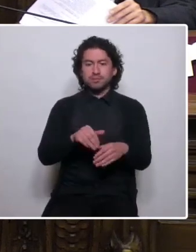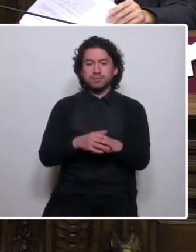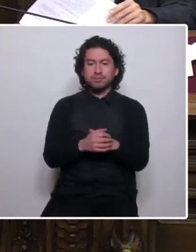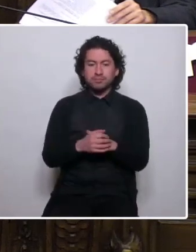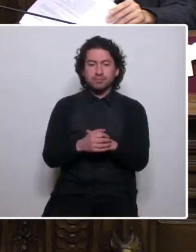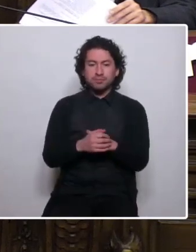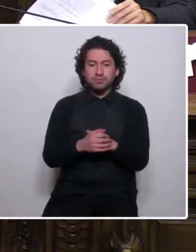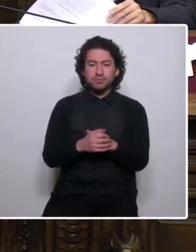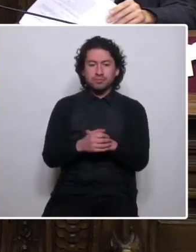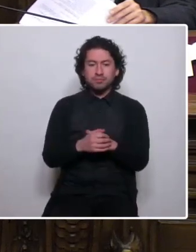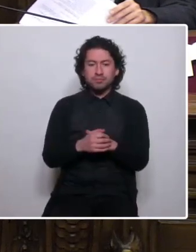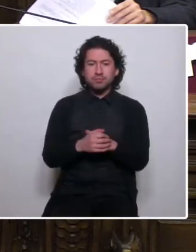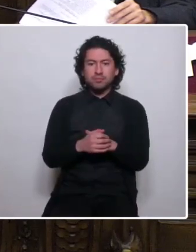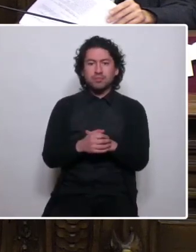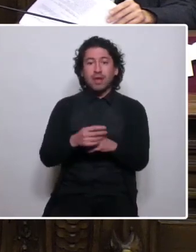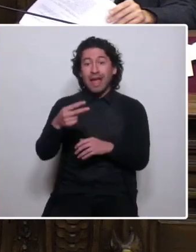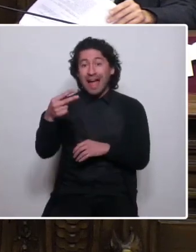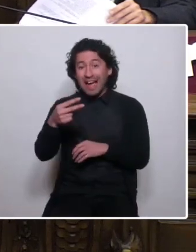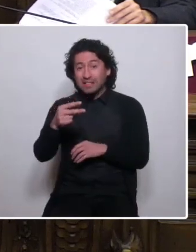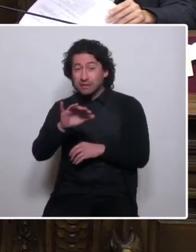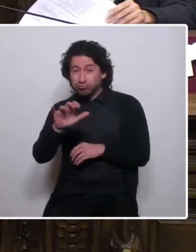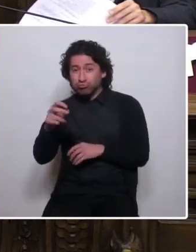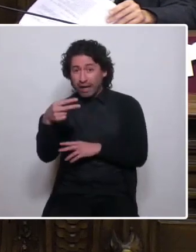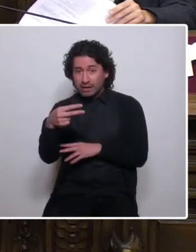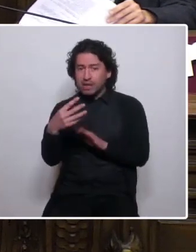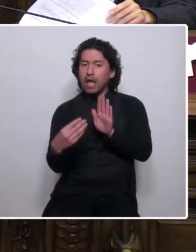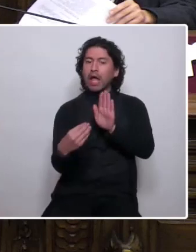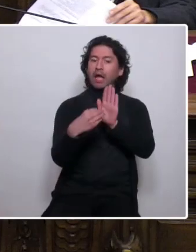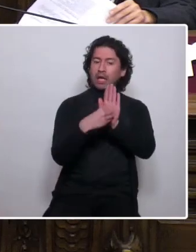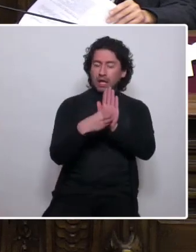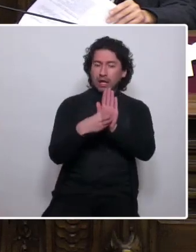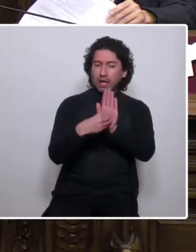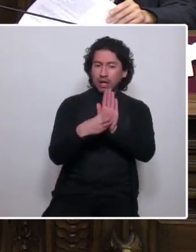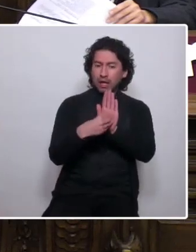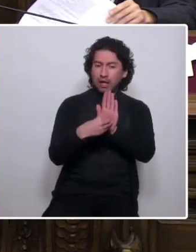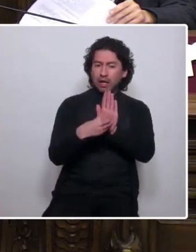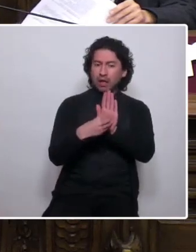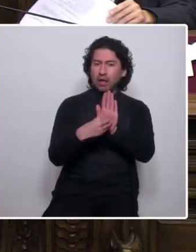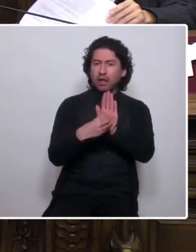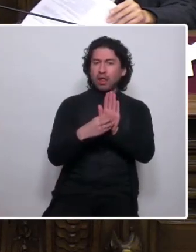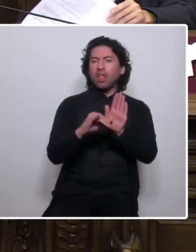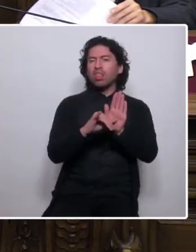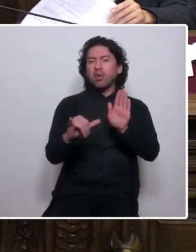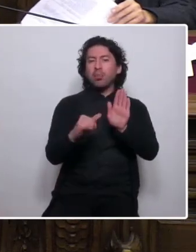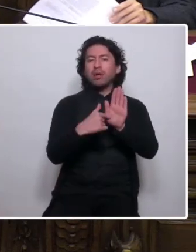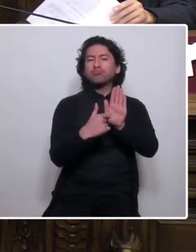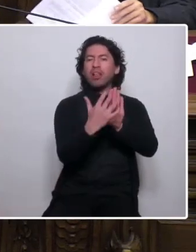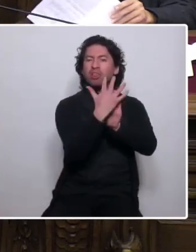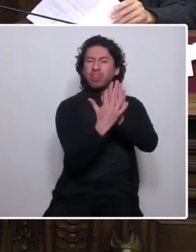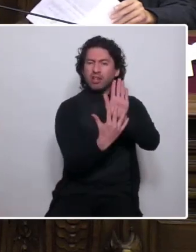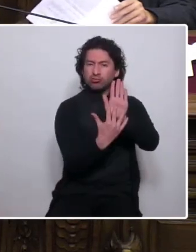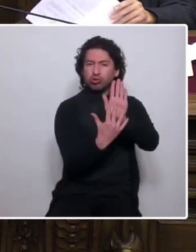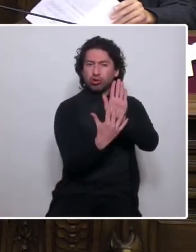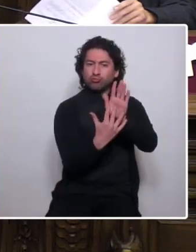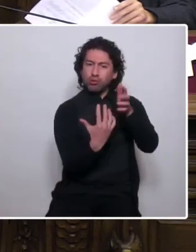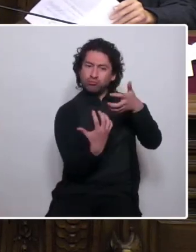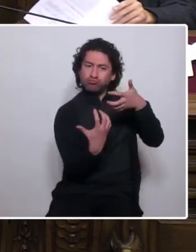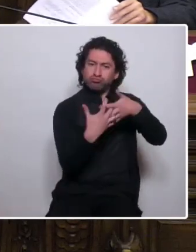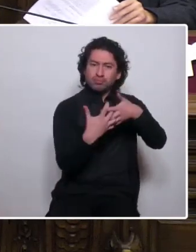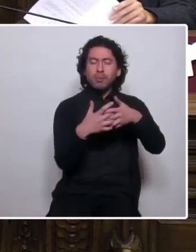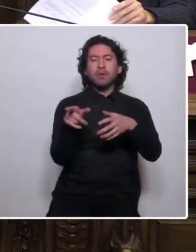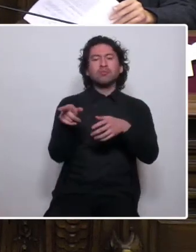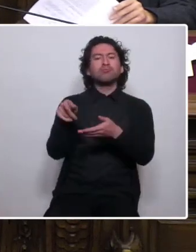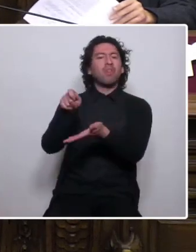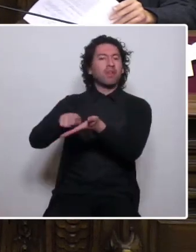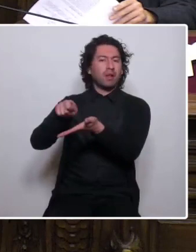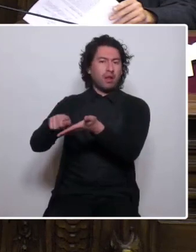No agregando la H. Sí, pero después se hace el ajuste de texto, es un trabajo de la Secretaría. Lo